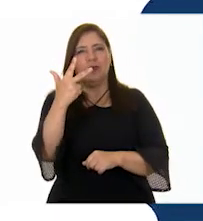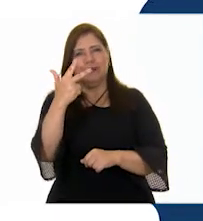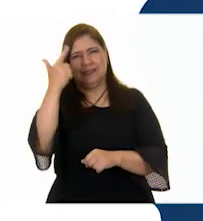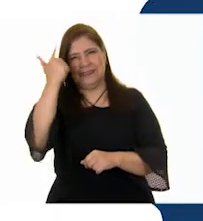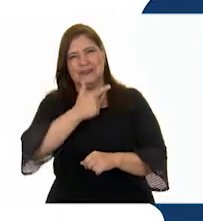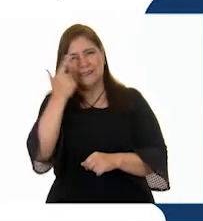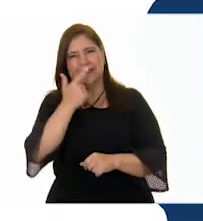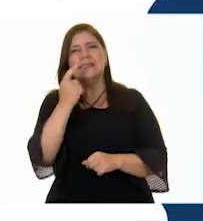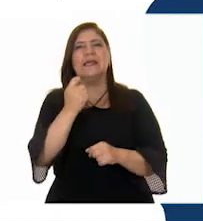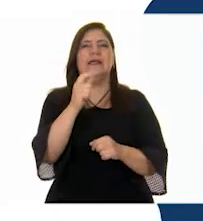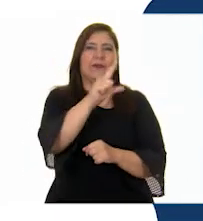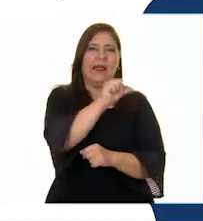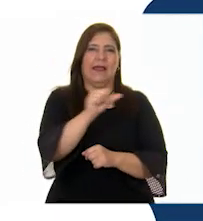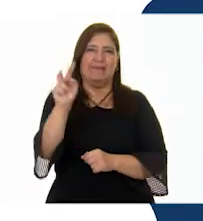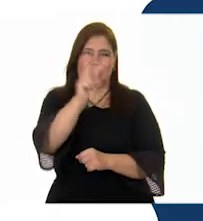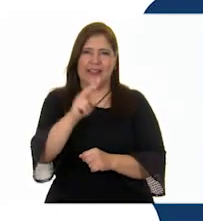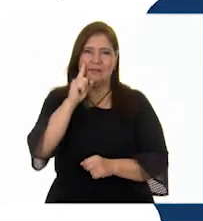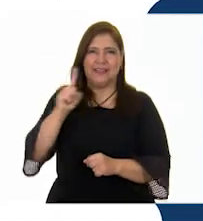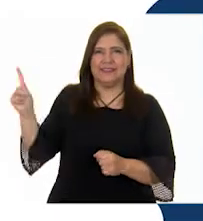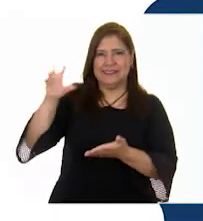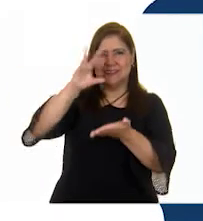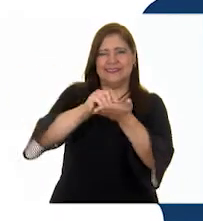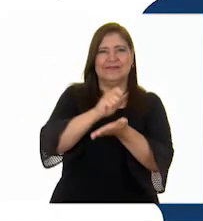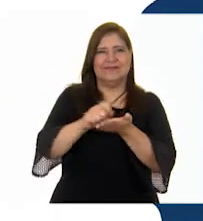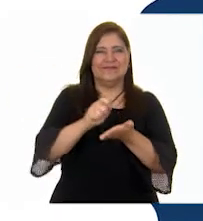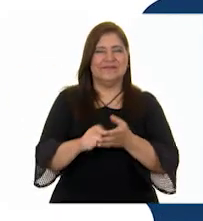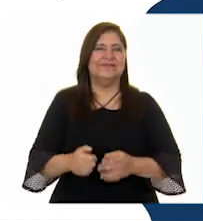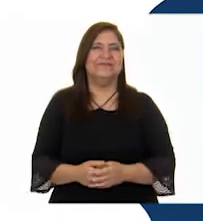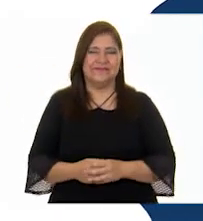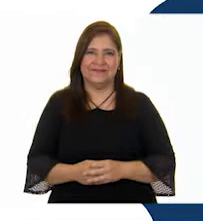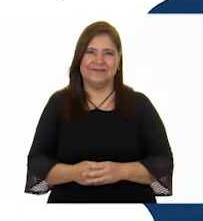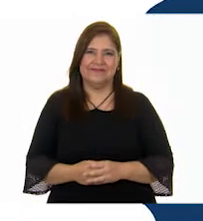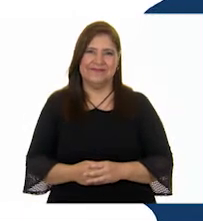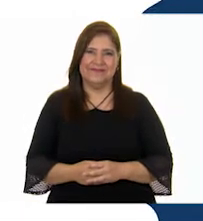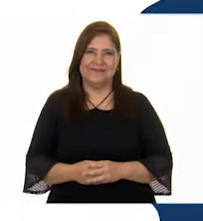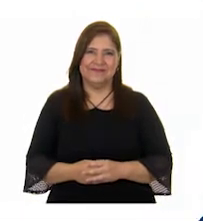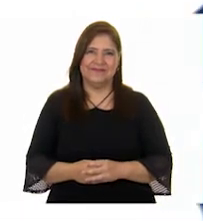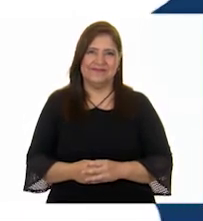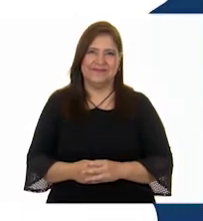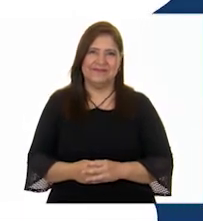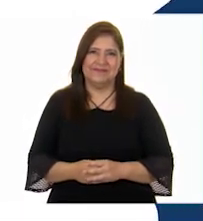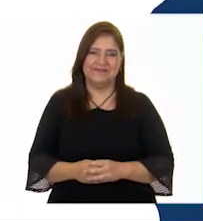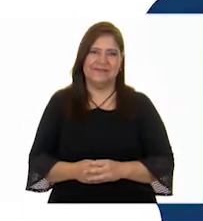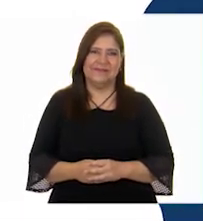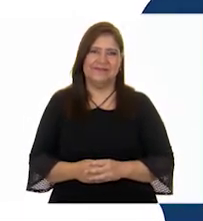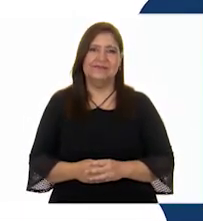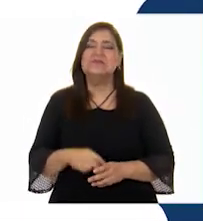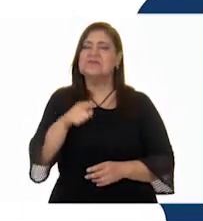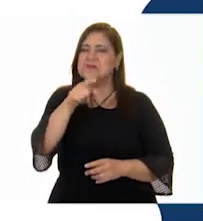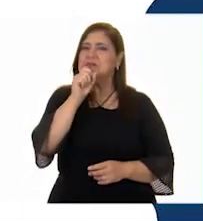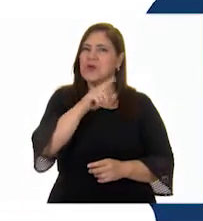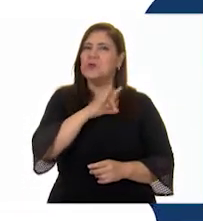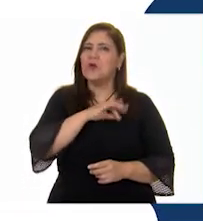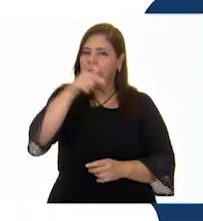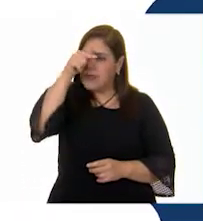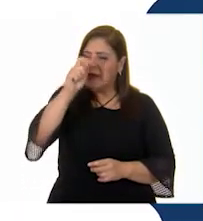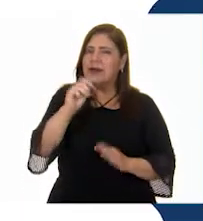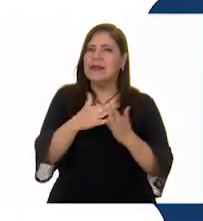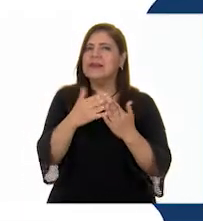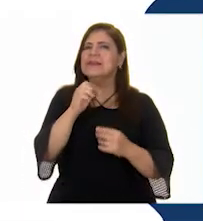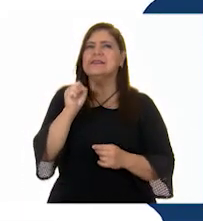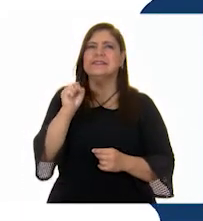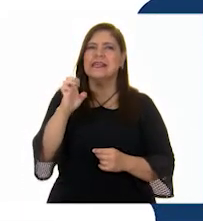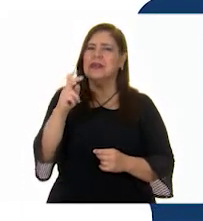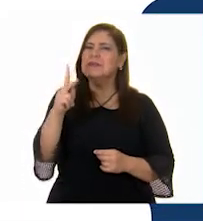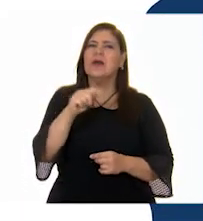55 41 72 04 13 con 100 líneas. También puedes encontrar los libros de